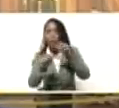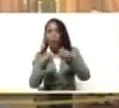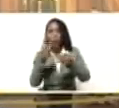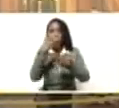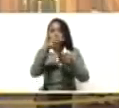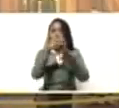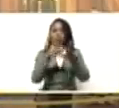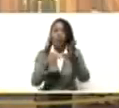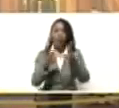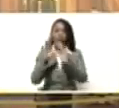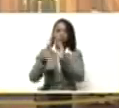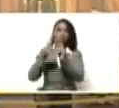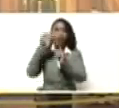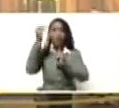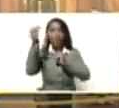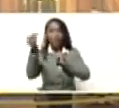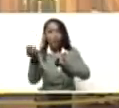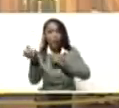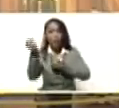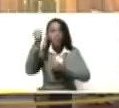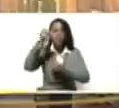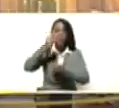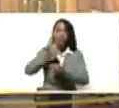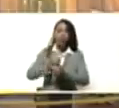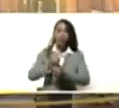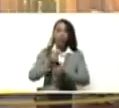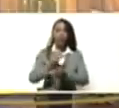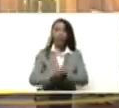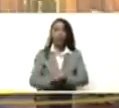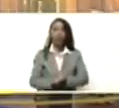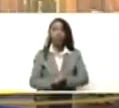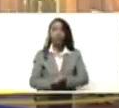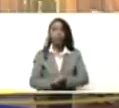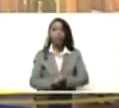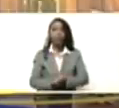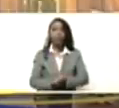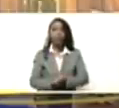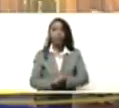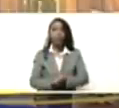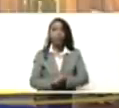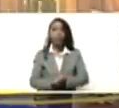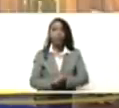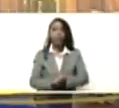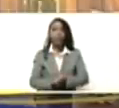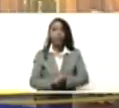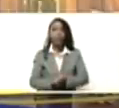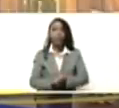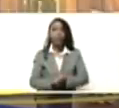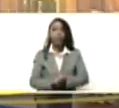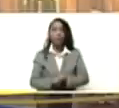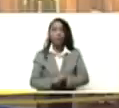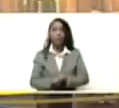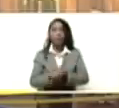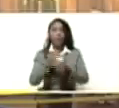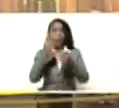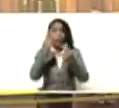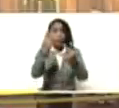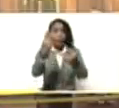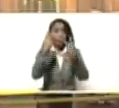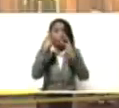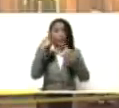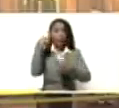primero que nada felicitarlo por este año 2021 a usted a todo el pueblo de venezuela porque como usted bien lo dijo ha consolidado la paz el